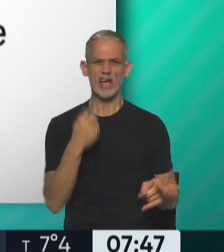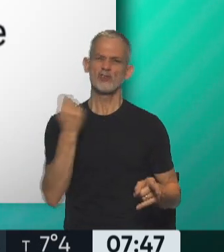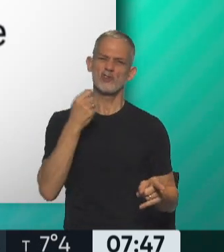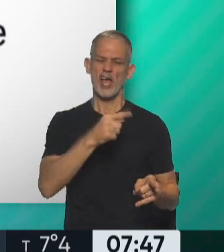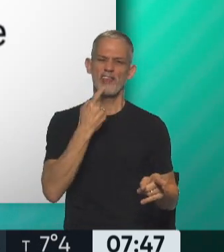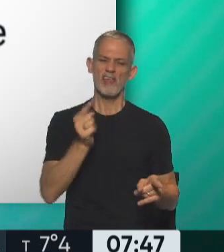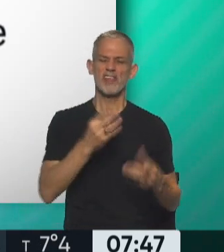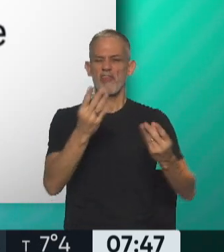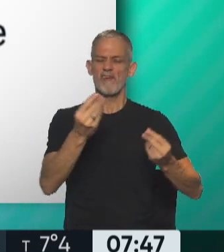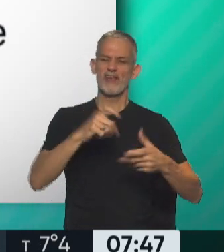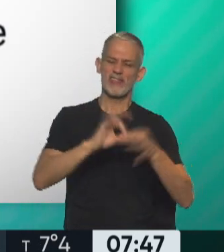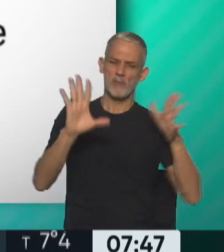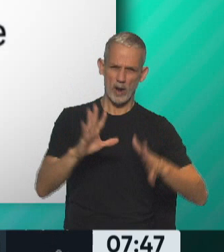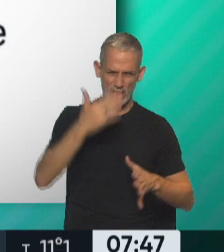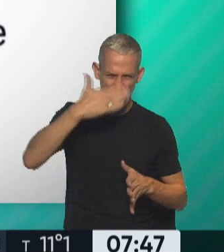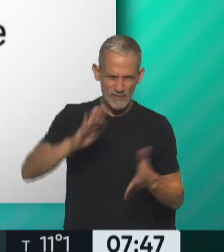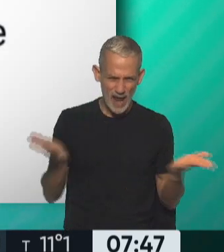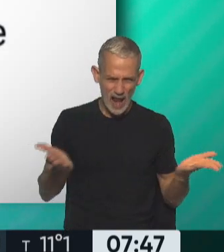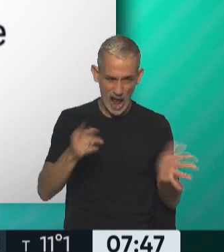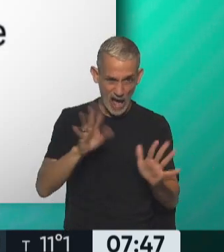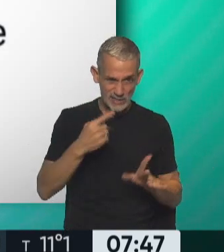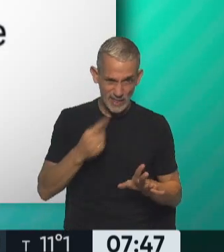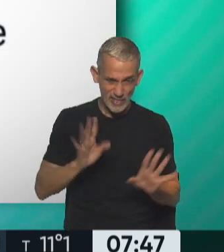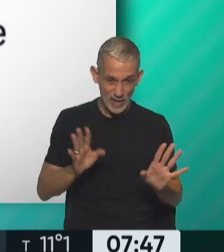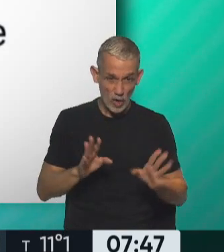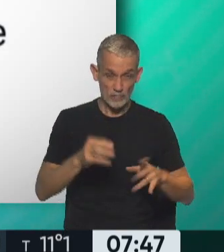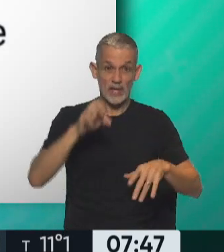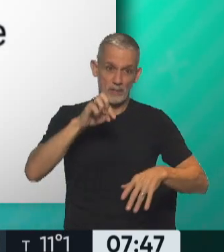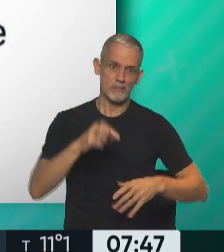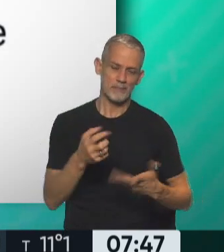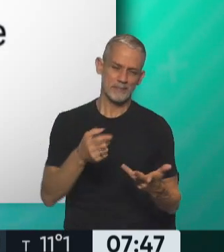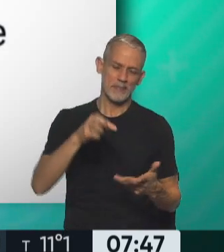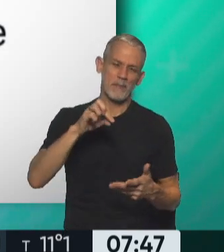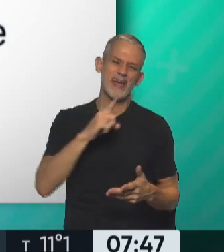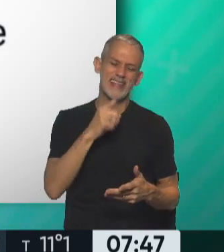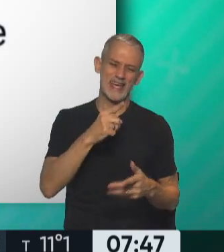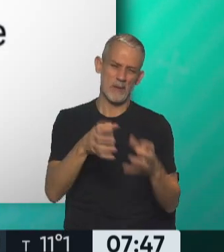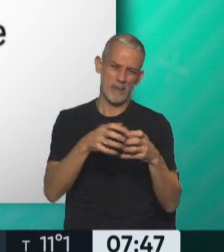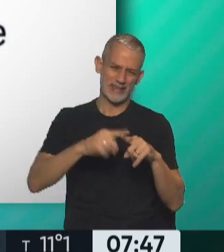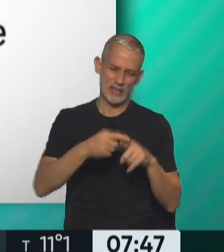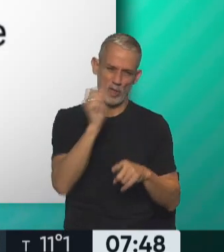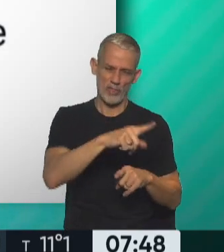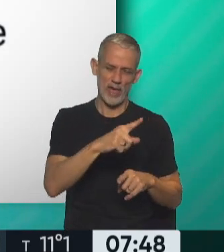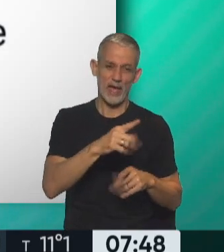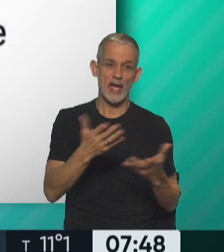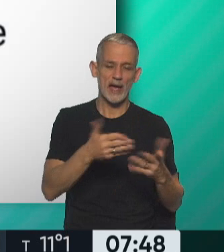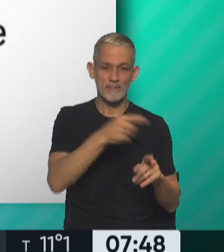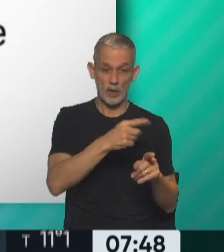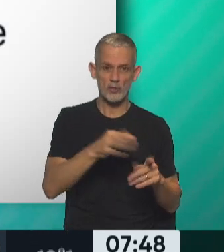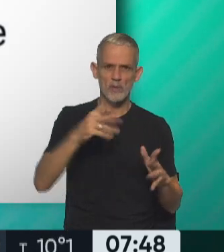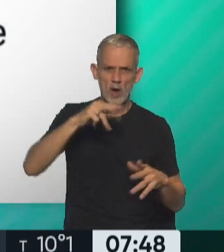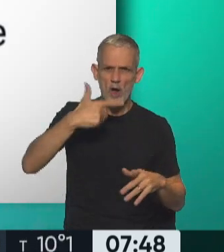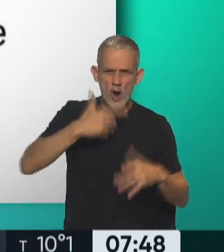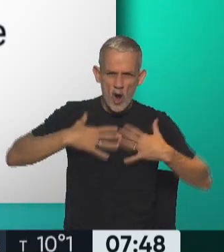califican como defensores de la democracia. Así califica justamente al PT, ¿no? Así es, desde hoy más que nunca los que aman el rojo vestirán de